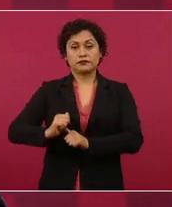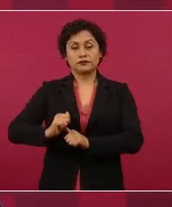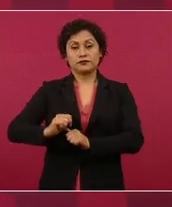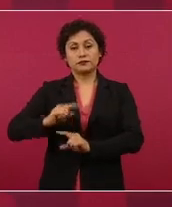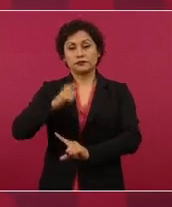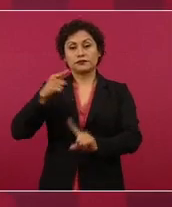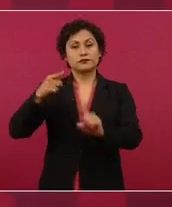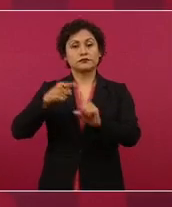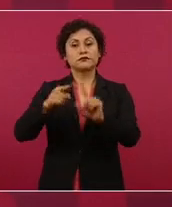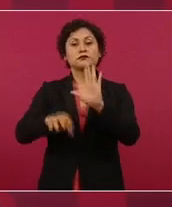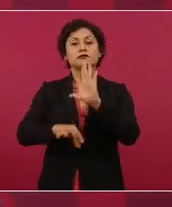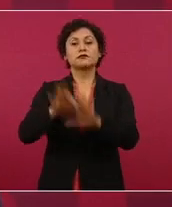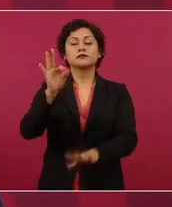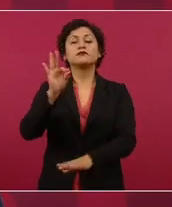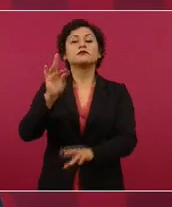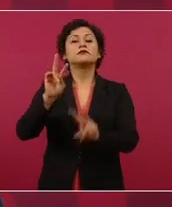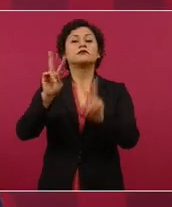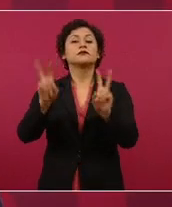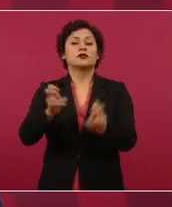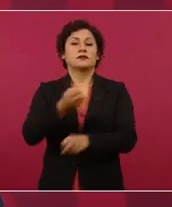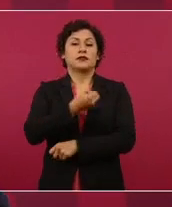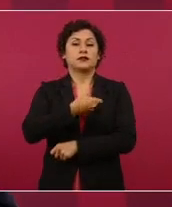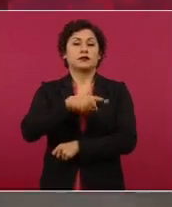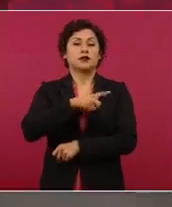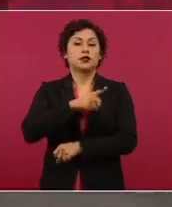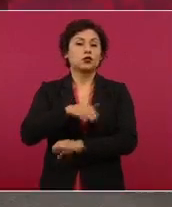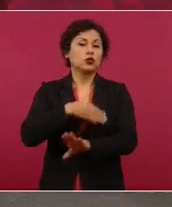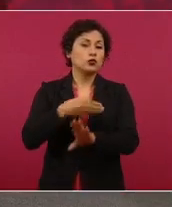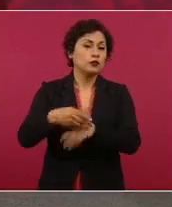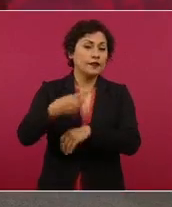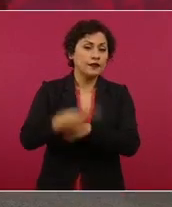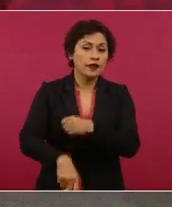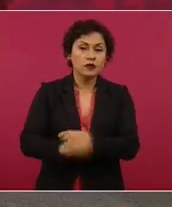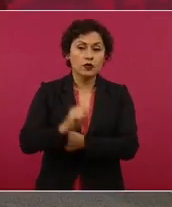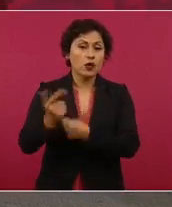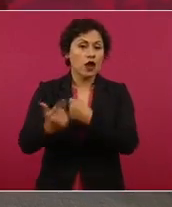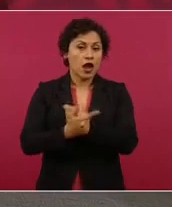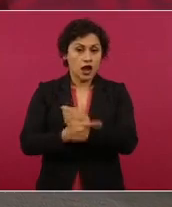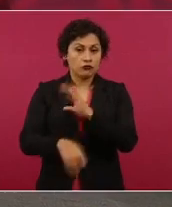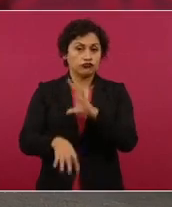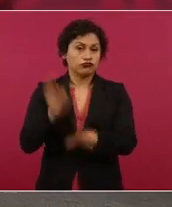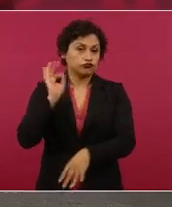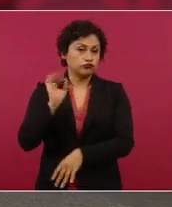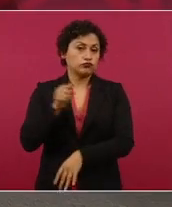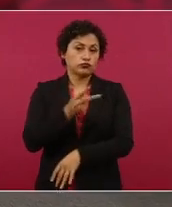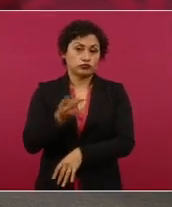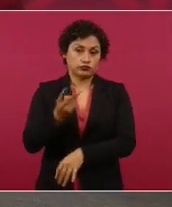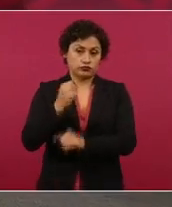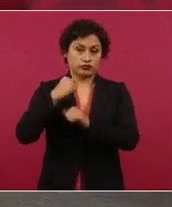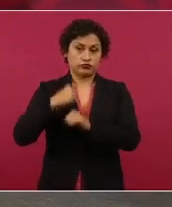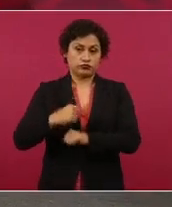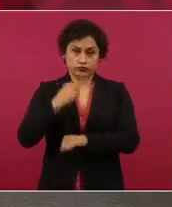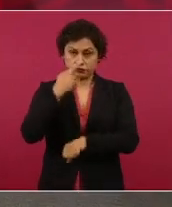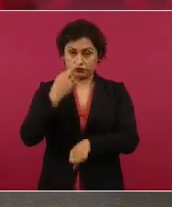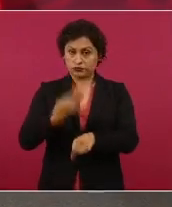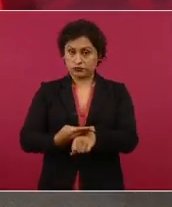posibles daños a la salud. ¿Y hay posibilidad de que se realice esta investigación? De que